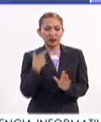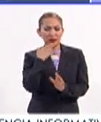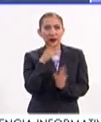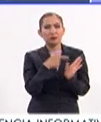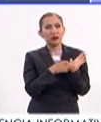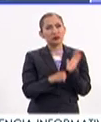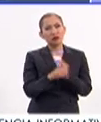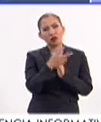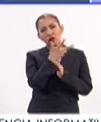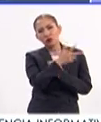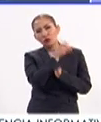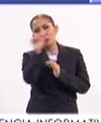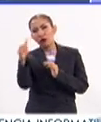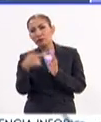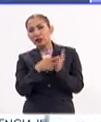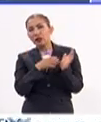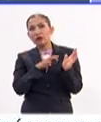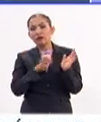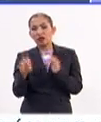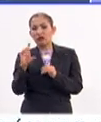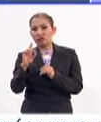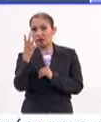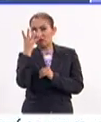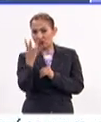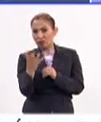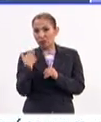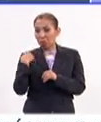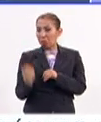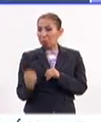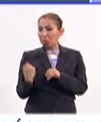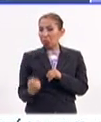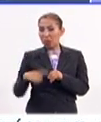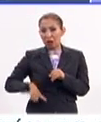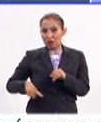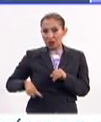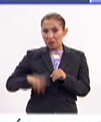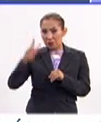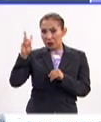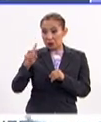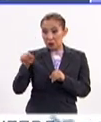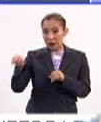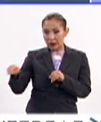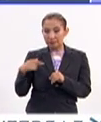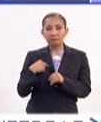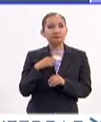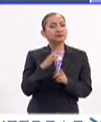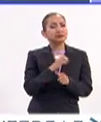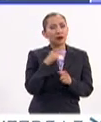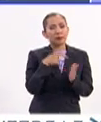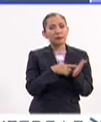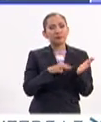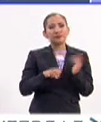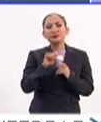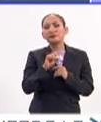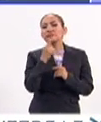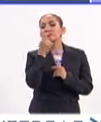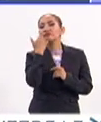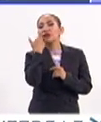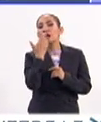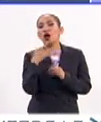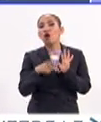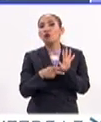dictador de 1908 a 1934 más o menos en Venezuela, y en ese 1921 quería